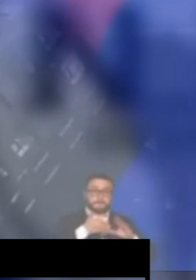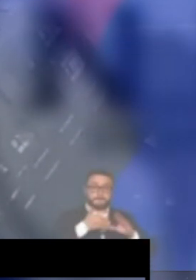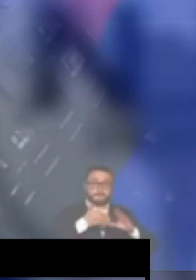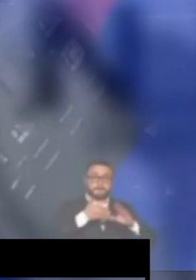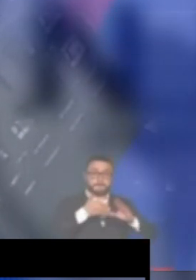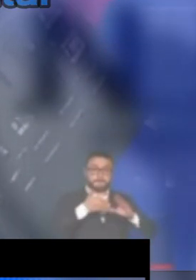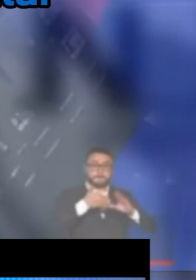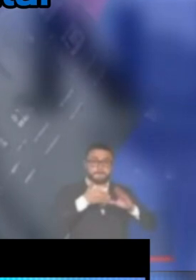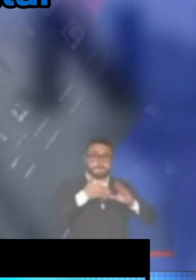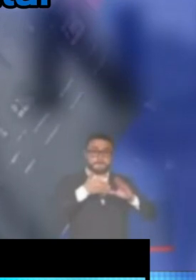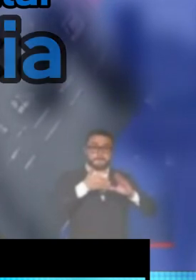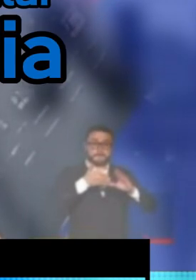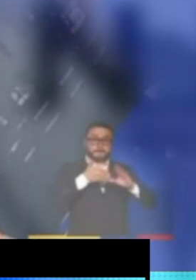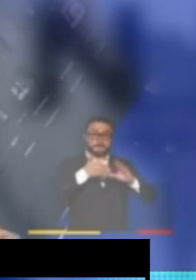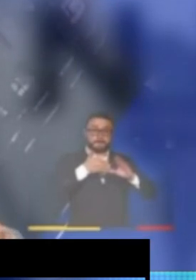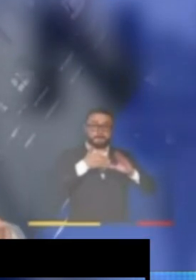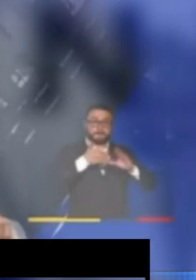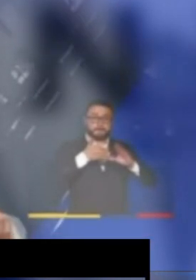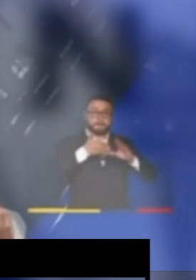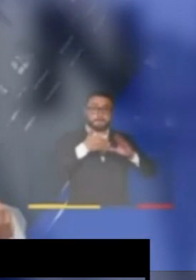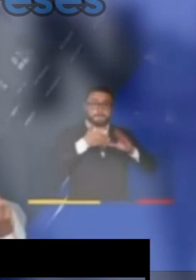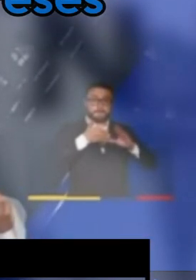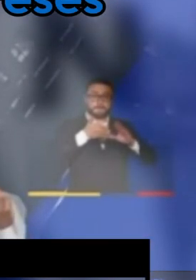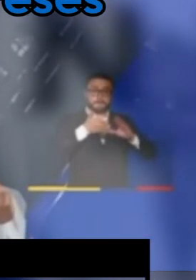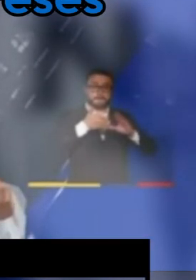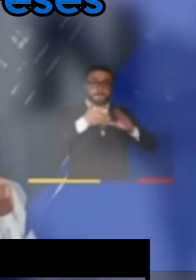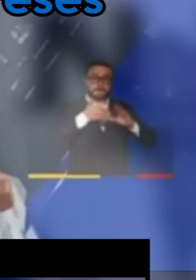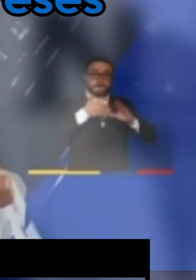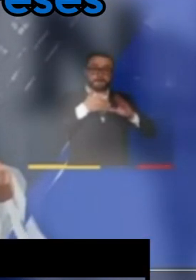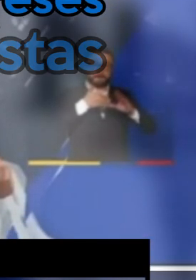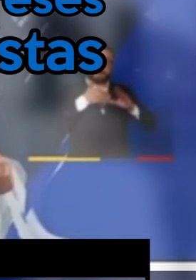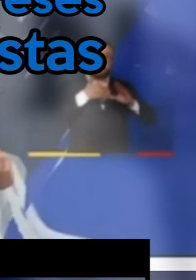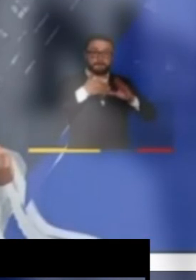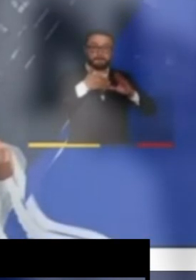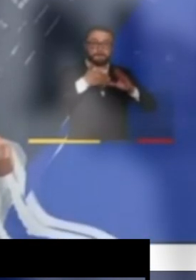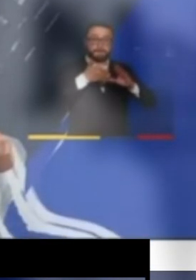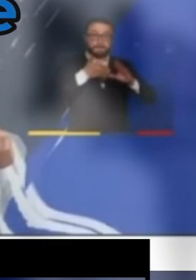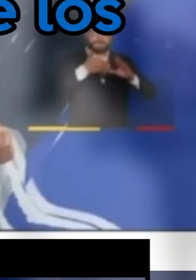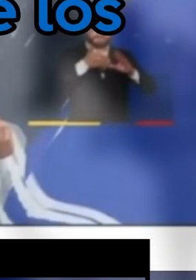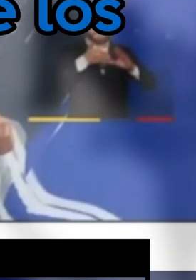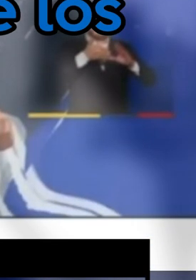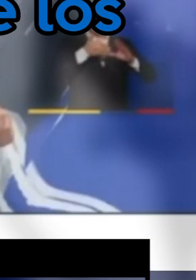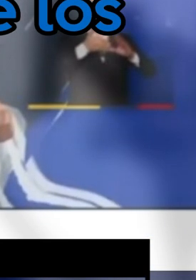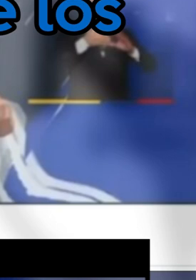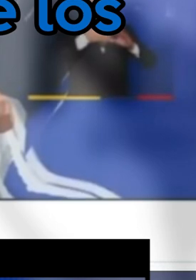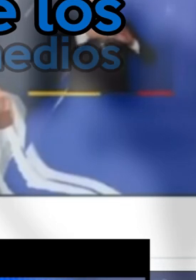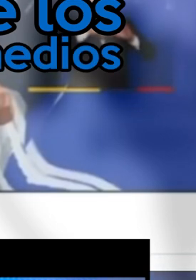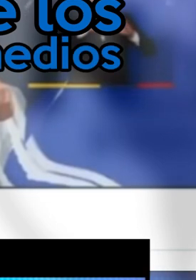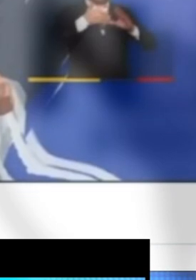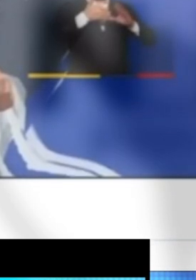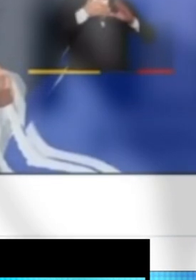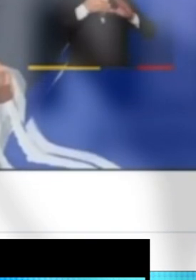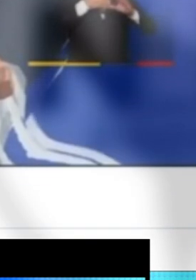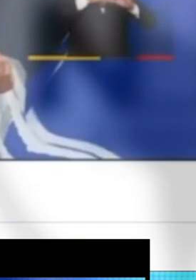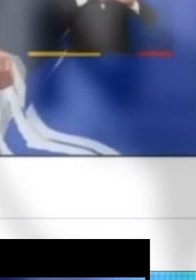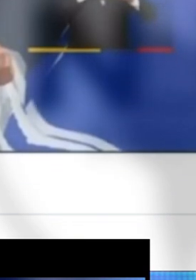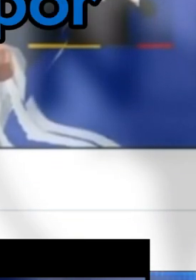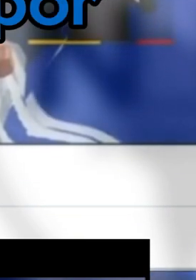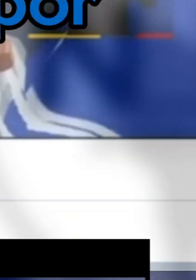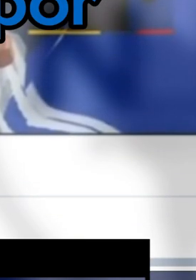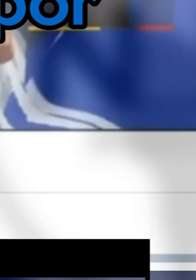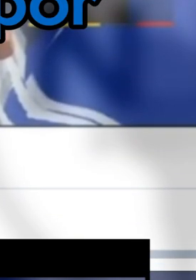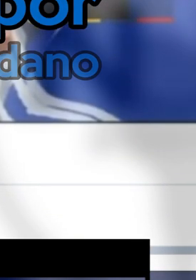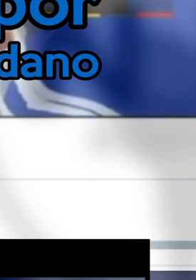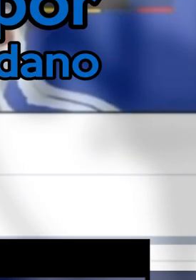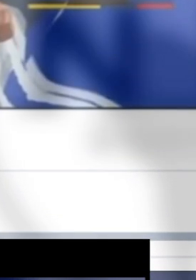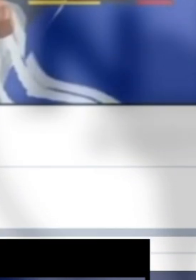dinero, que trata de manipular la conciencia popular hacia los intereses exclusivos y egoístas muchas veces de los propietarios de esos medios, y otro intento por